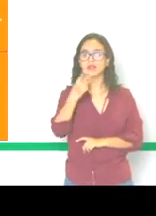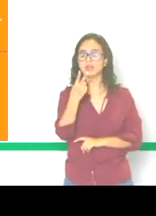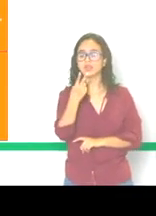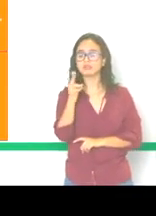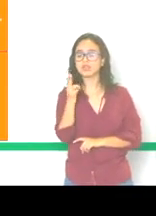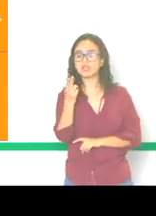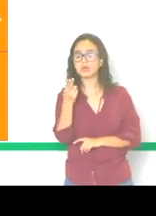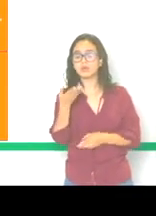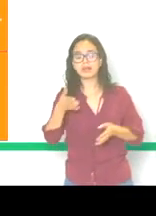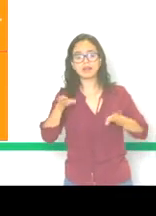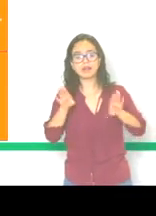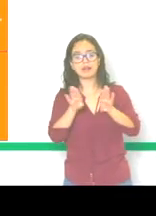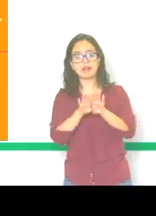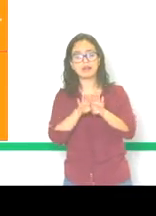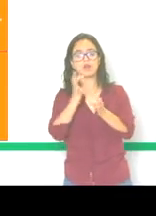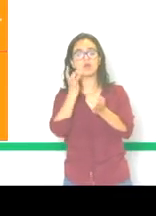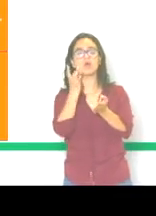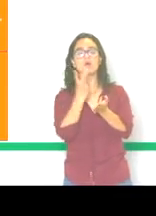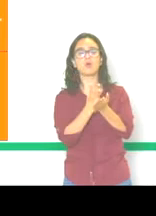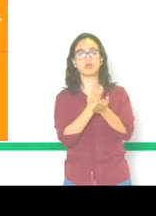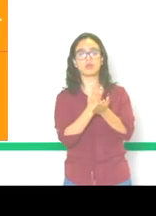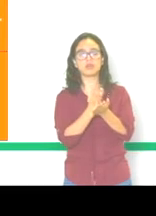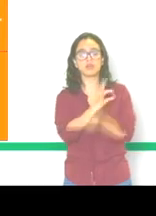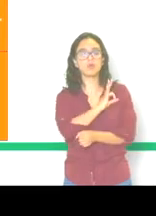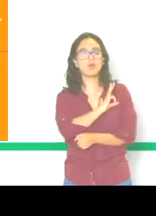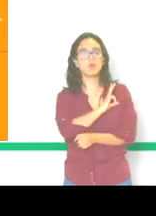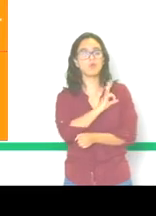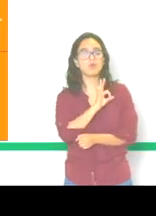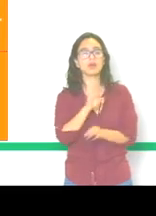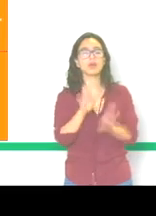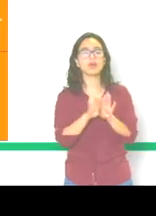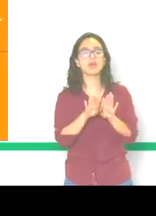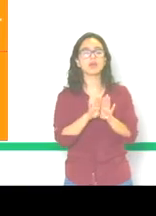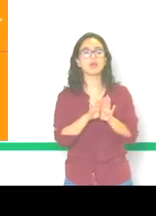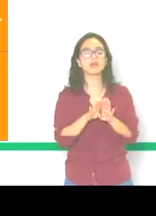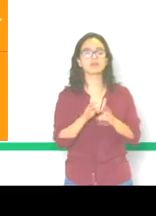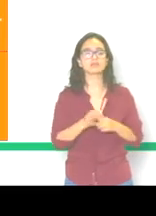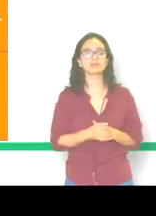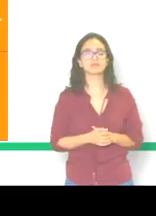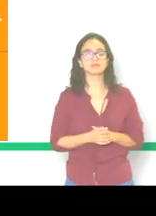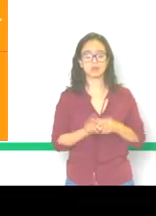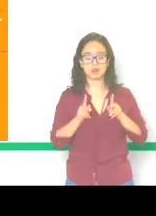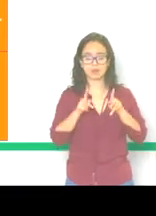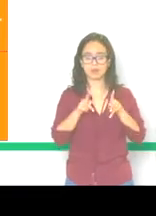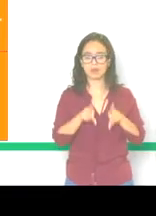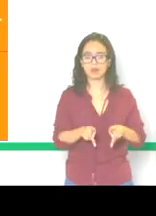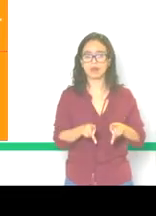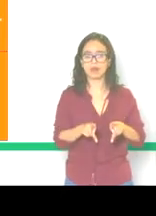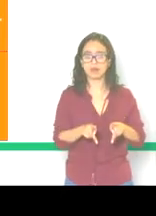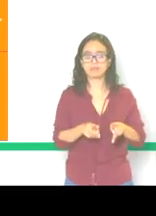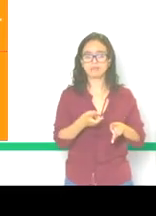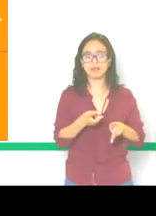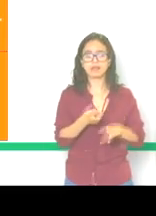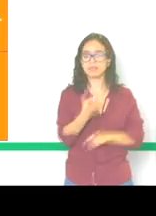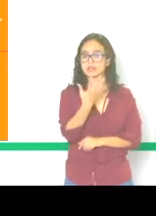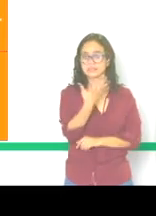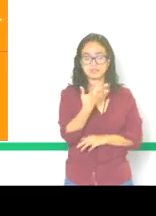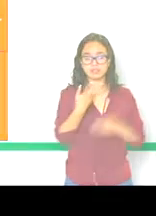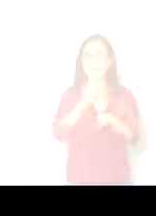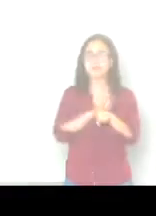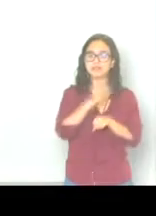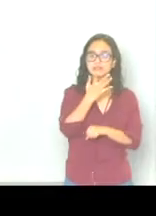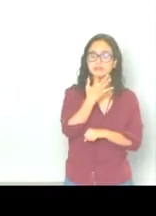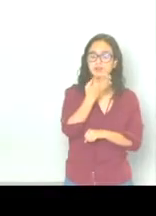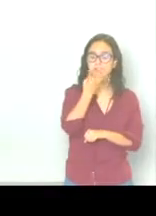noviembre, únicamente estarán permitidas las inhumaciones con un máximo de 5 personas y sin